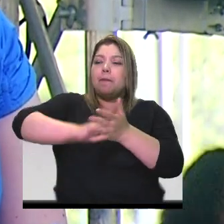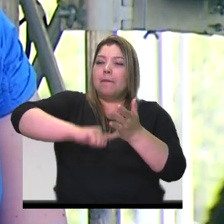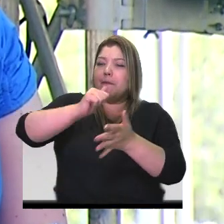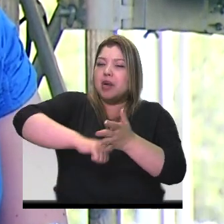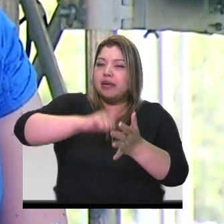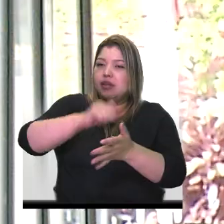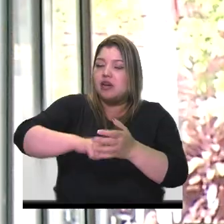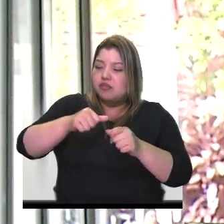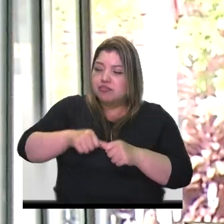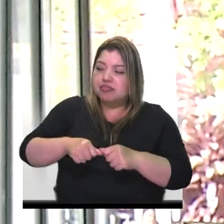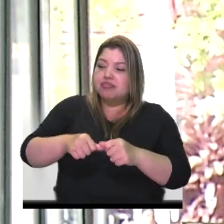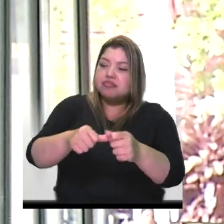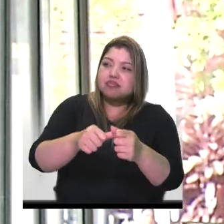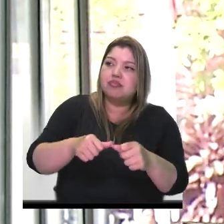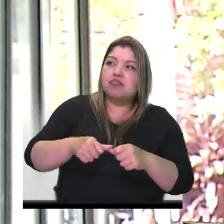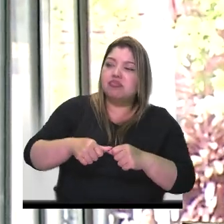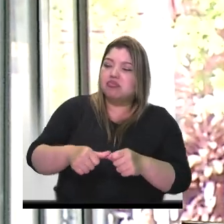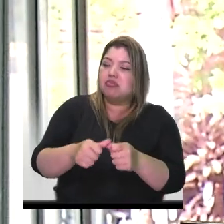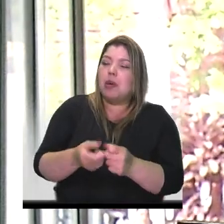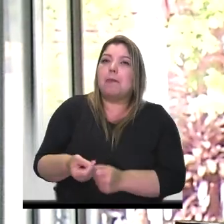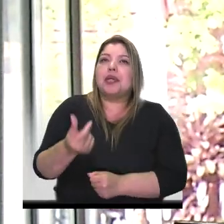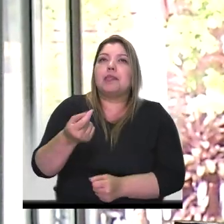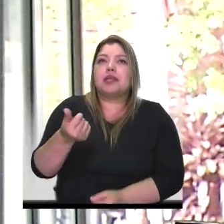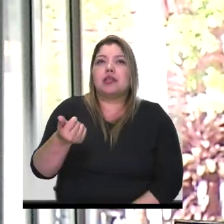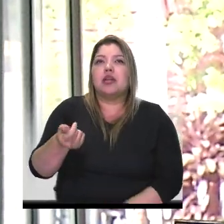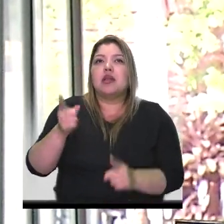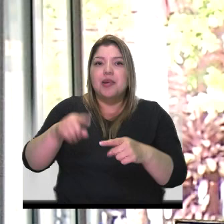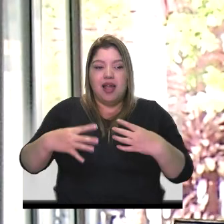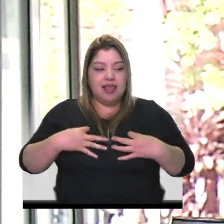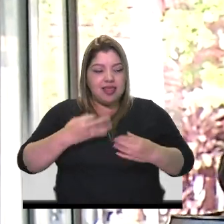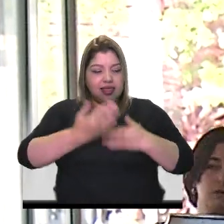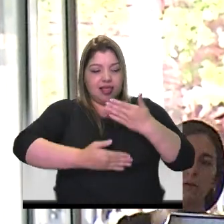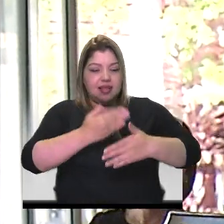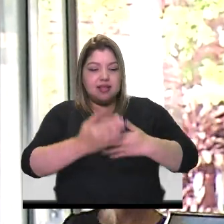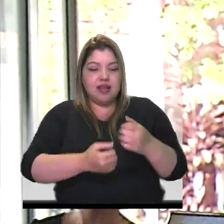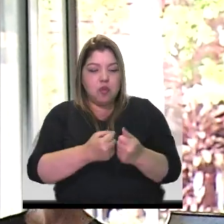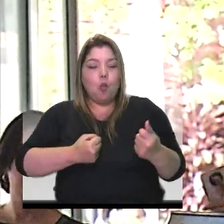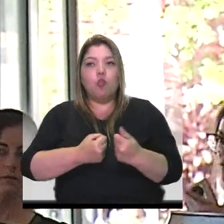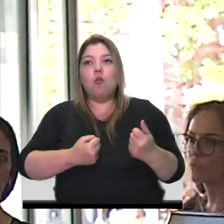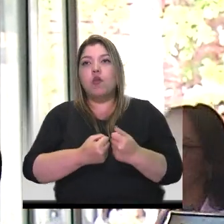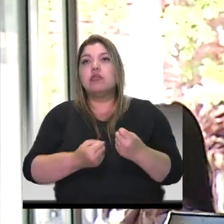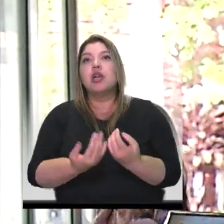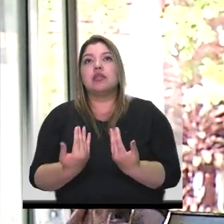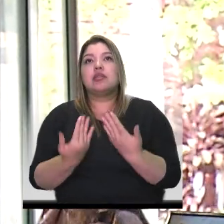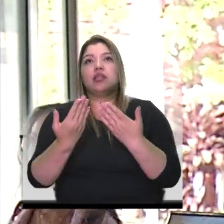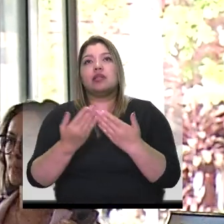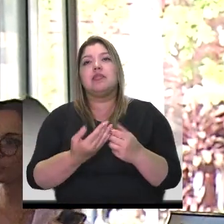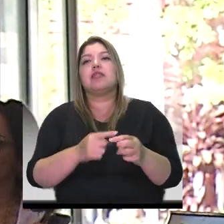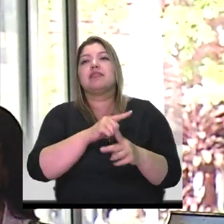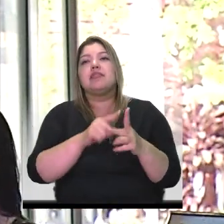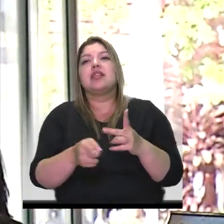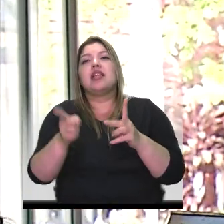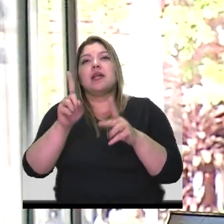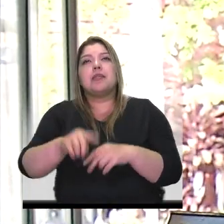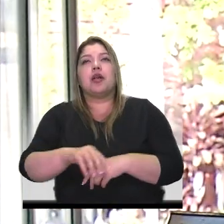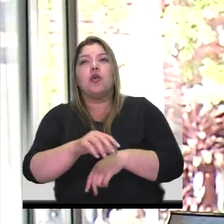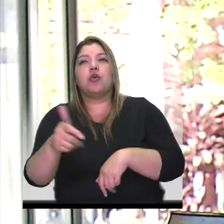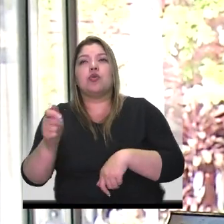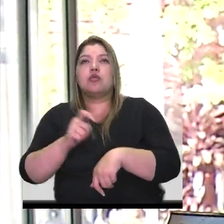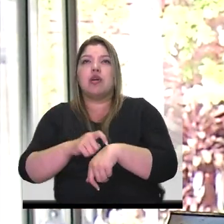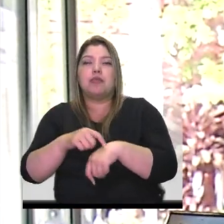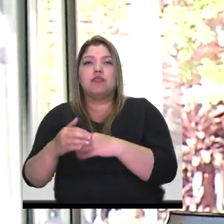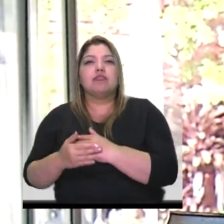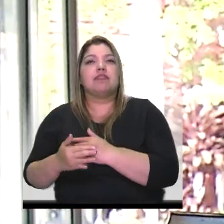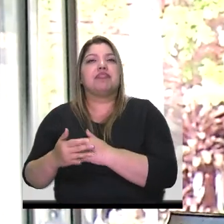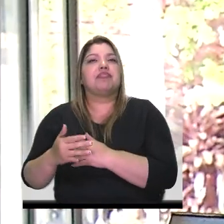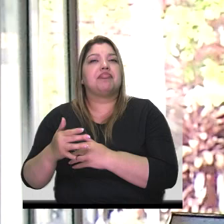porque no solamente que aguante la tela, sino también pues como unos, hay unos asuntos que son de más largo aliento, que